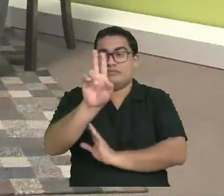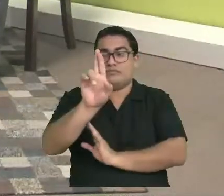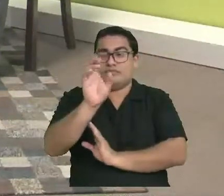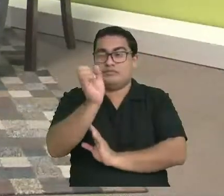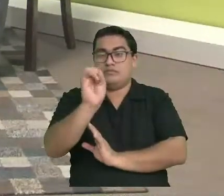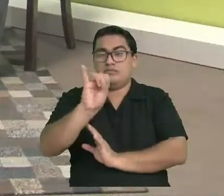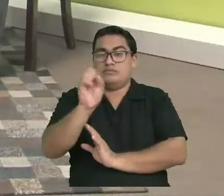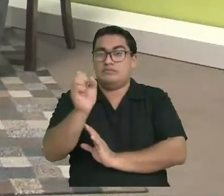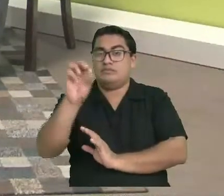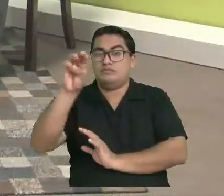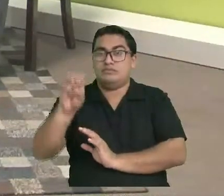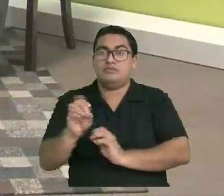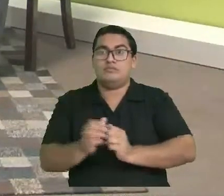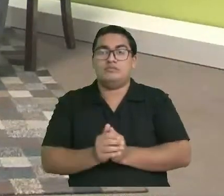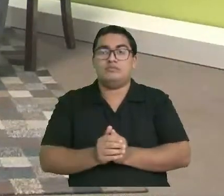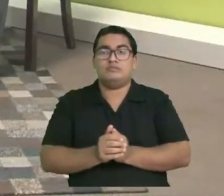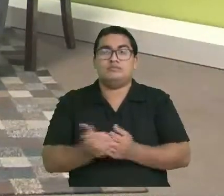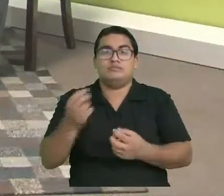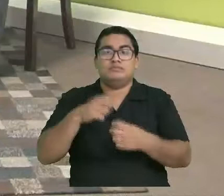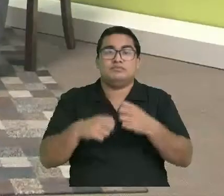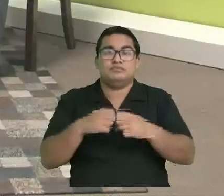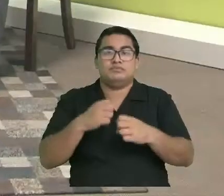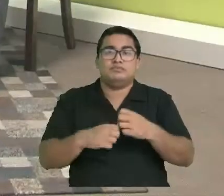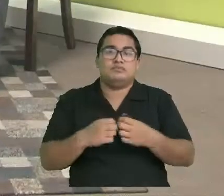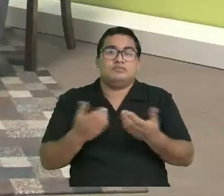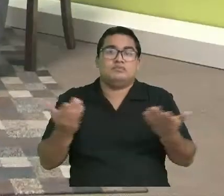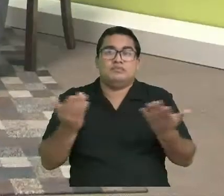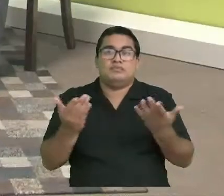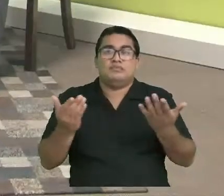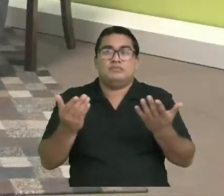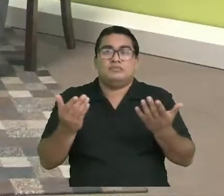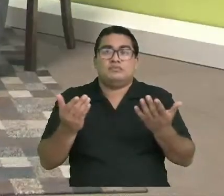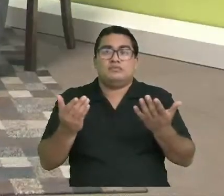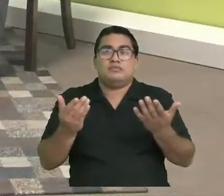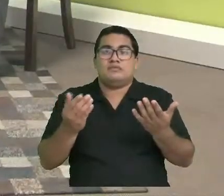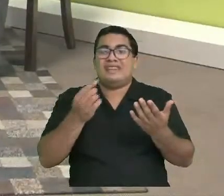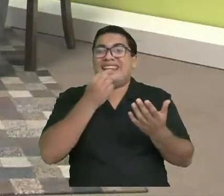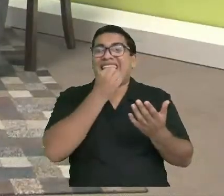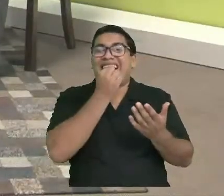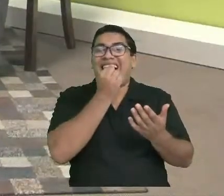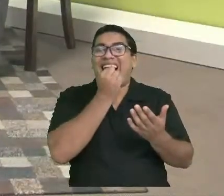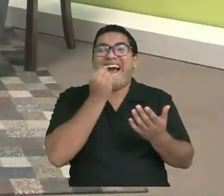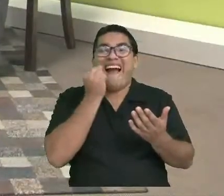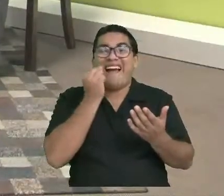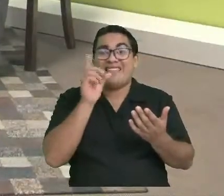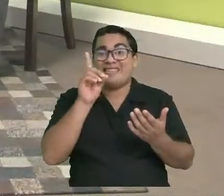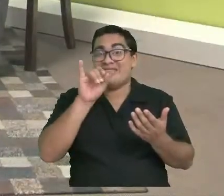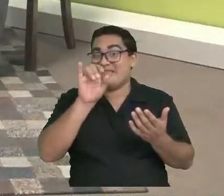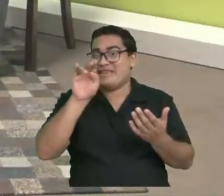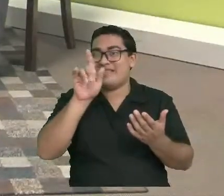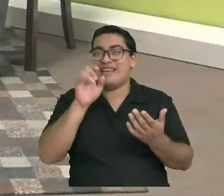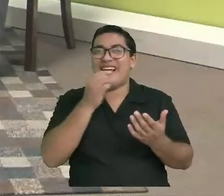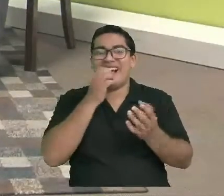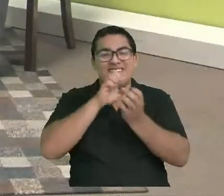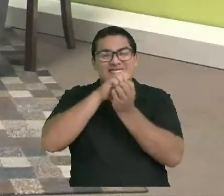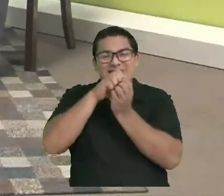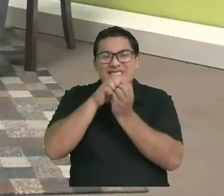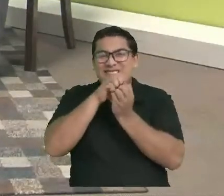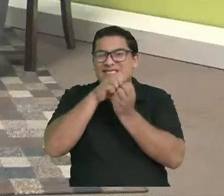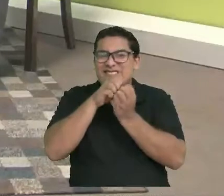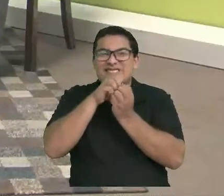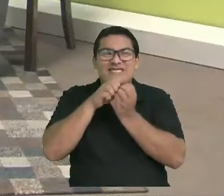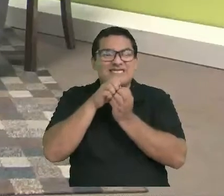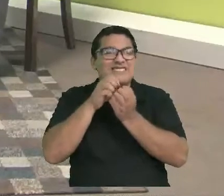bruxismo es un trastorno, ¿verdad?, de movimientos mandibulares, de rechinamiento dental. ¿Qué